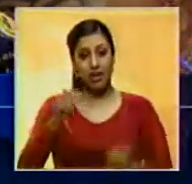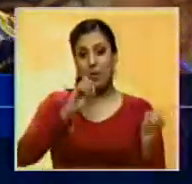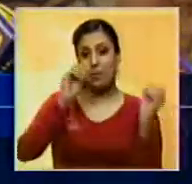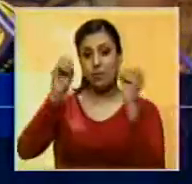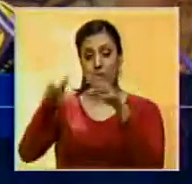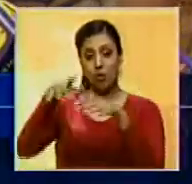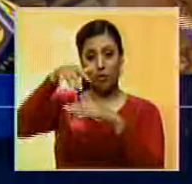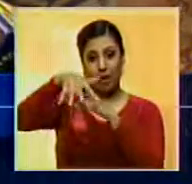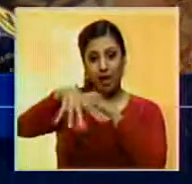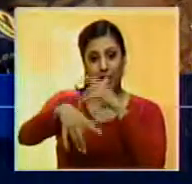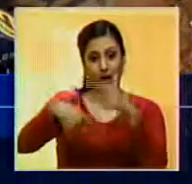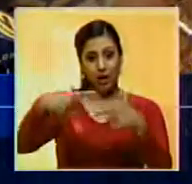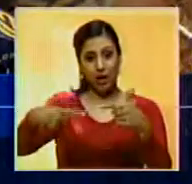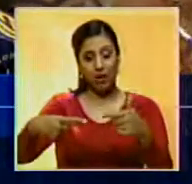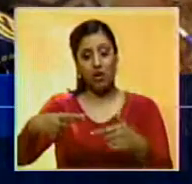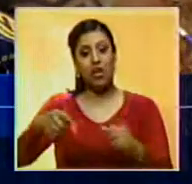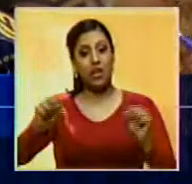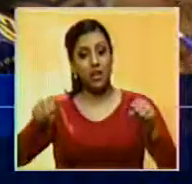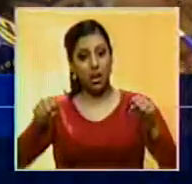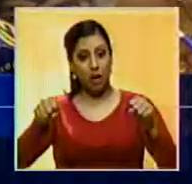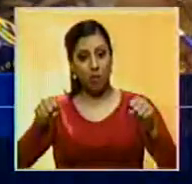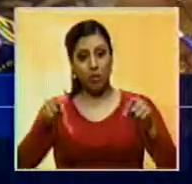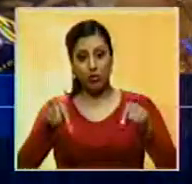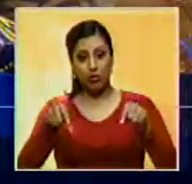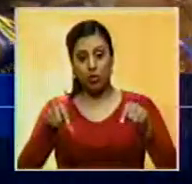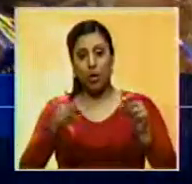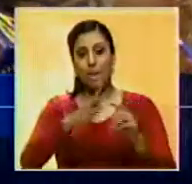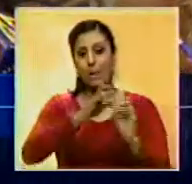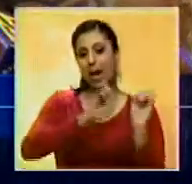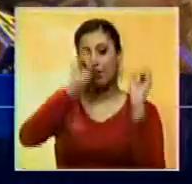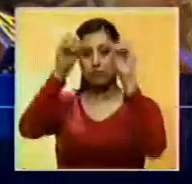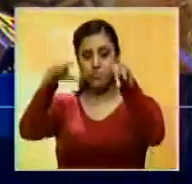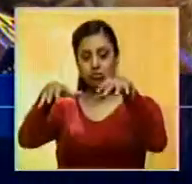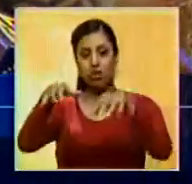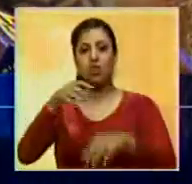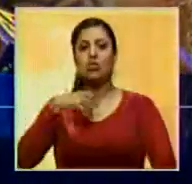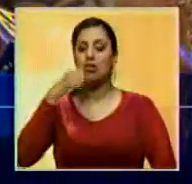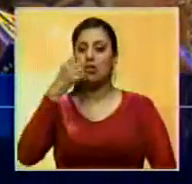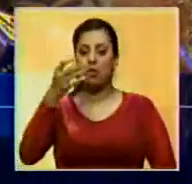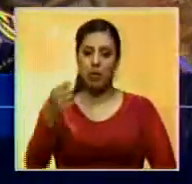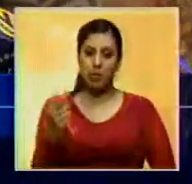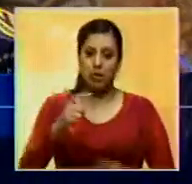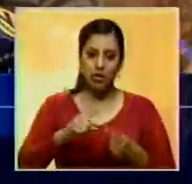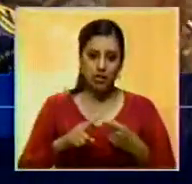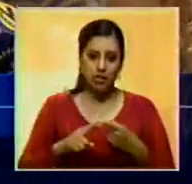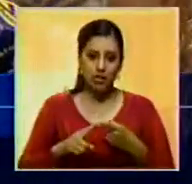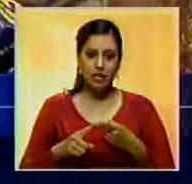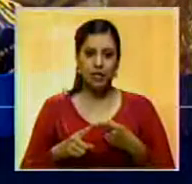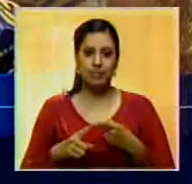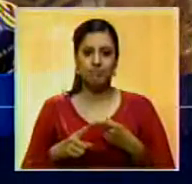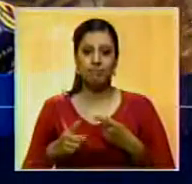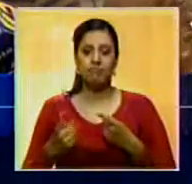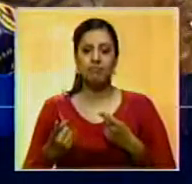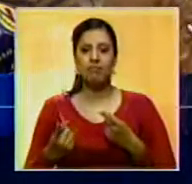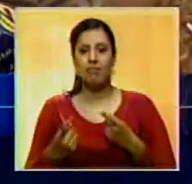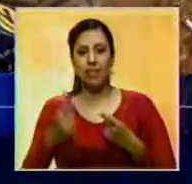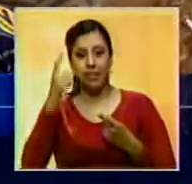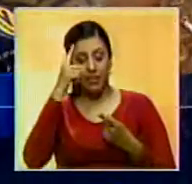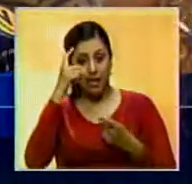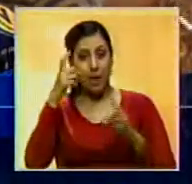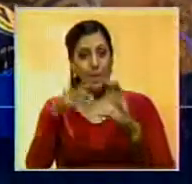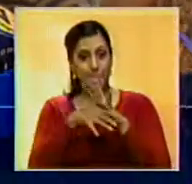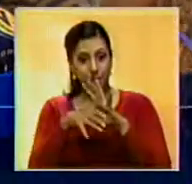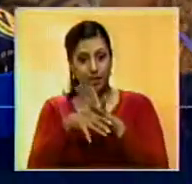tiraron por el barranco. Y la moto la metieron al mar. Pues dimos con los funcionarios y ellos el día